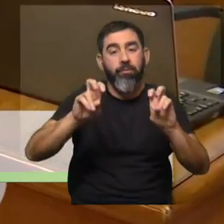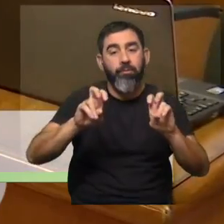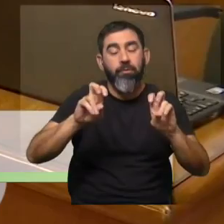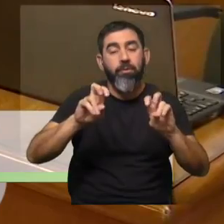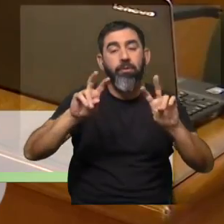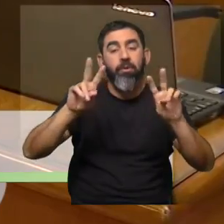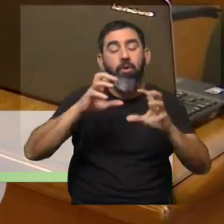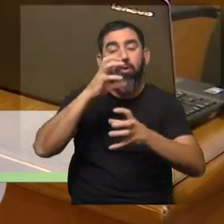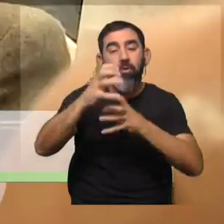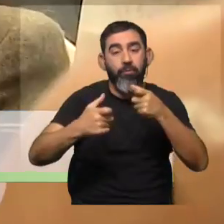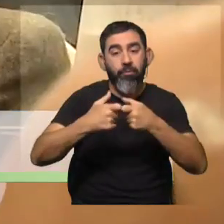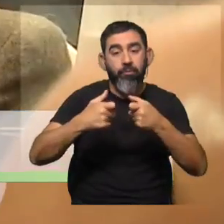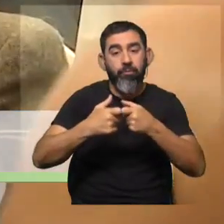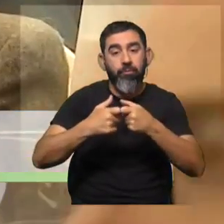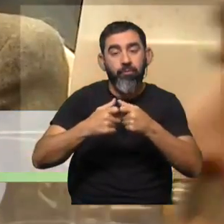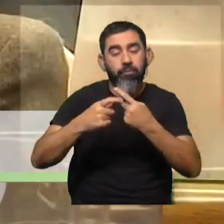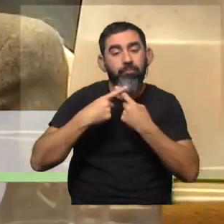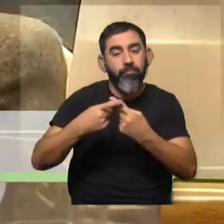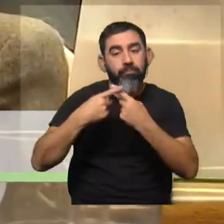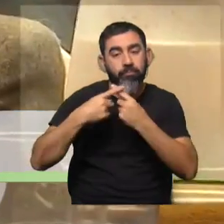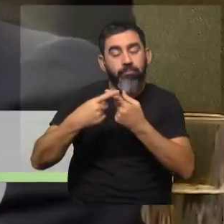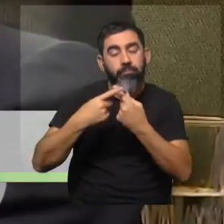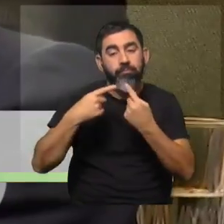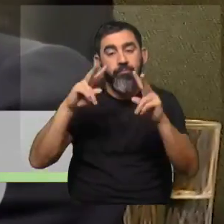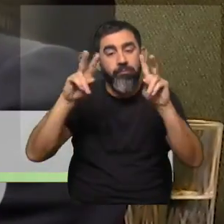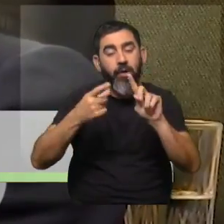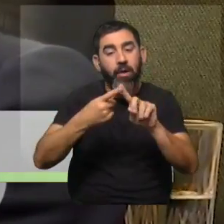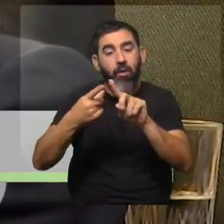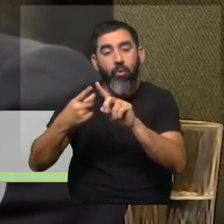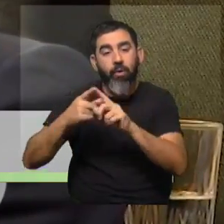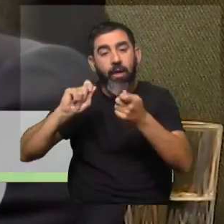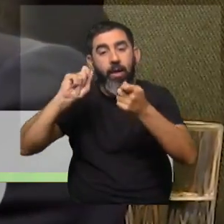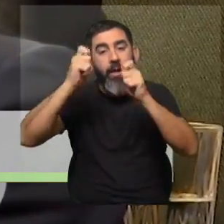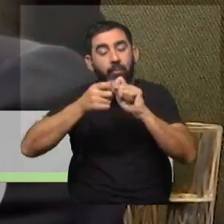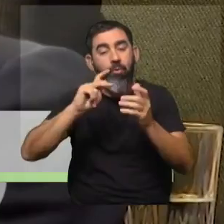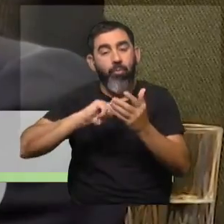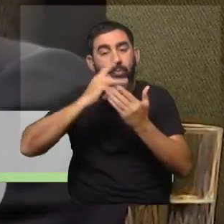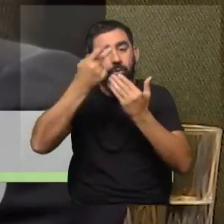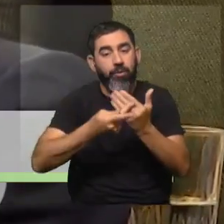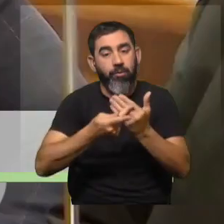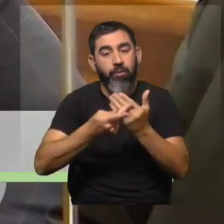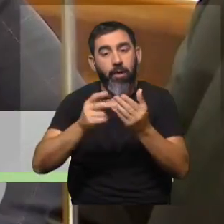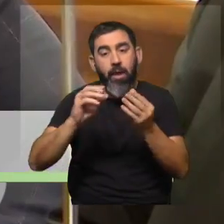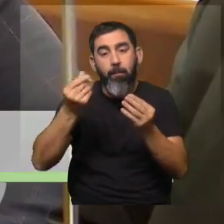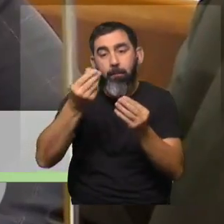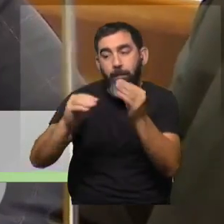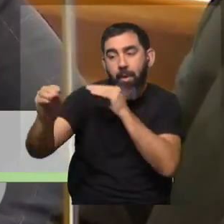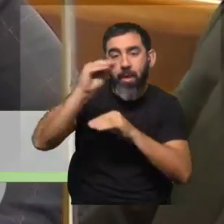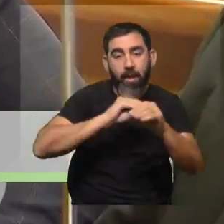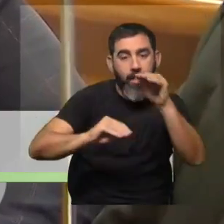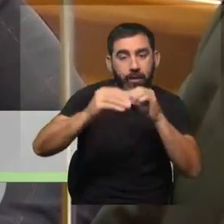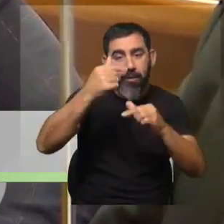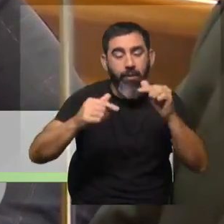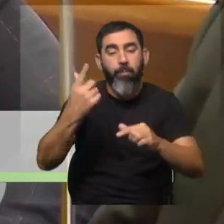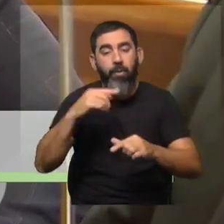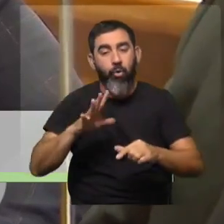este marco la bancada oficialista mantiene intensas negociaciones para acordar eventuales cambios al proyecto y establecer la reasignación de recursos pero